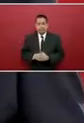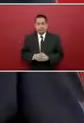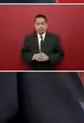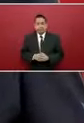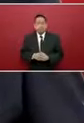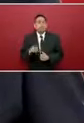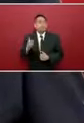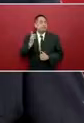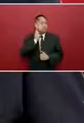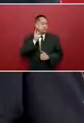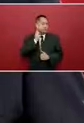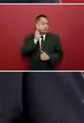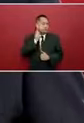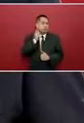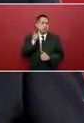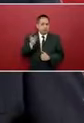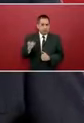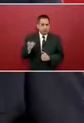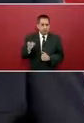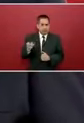el diputado